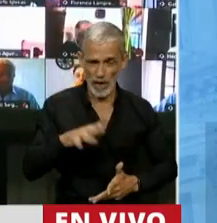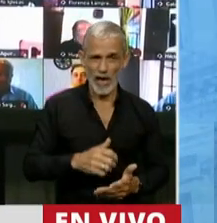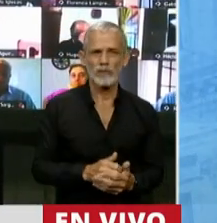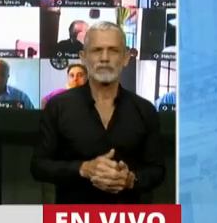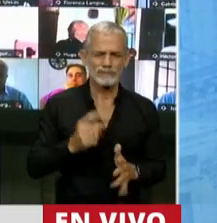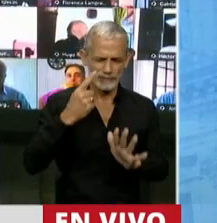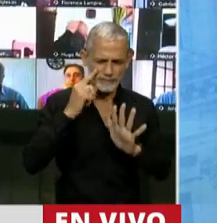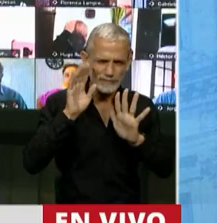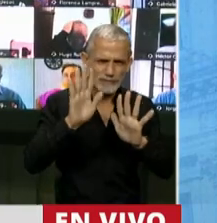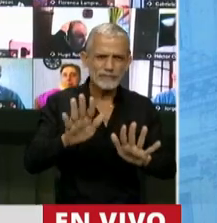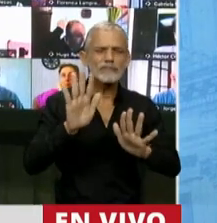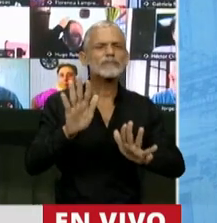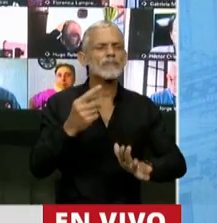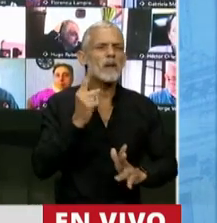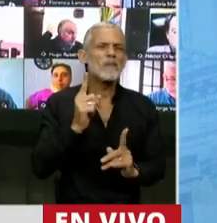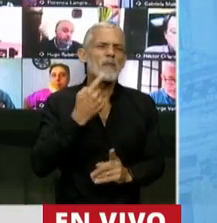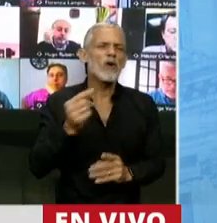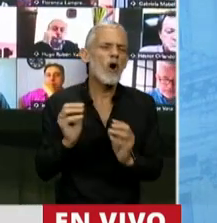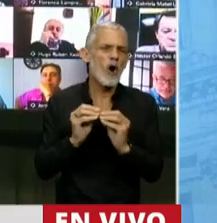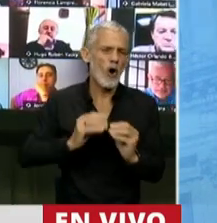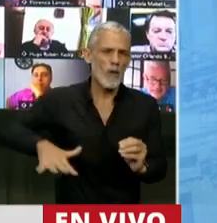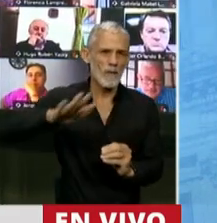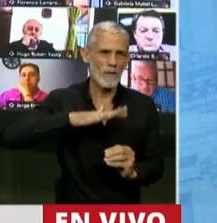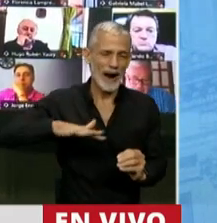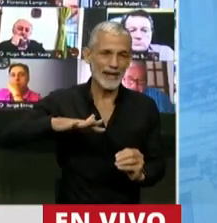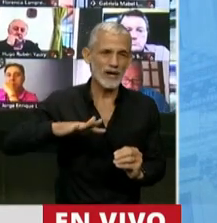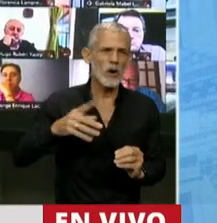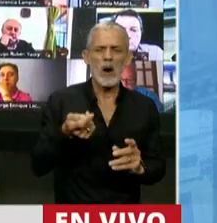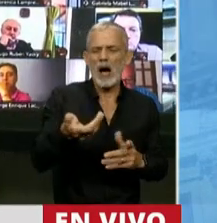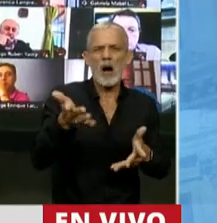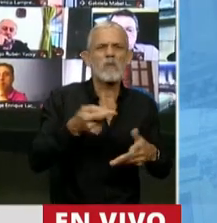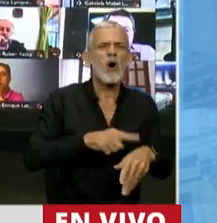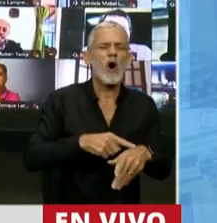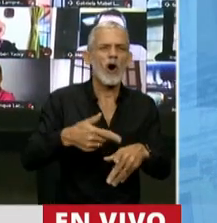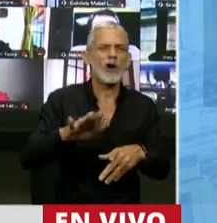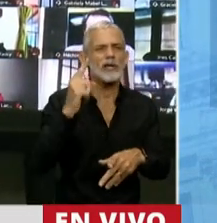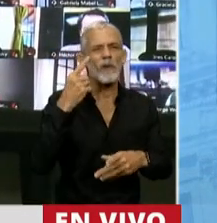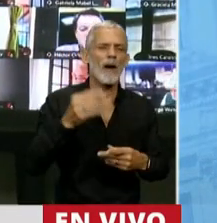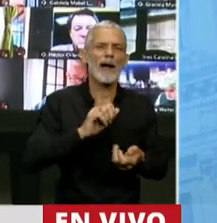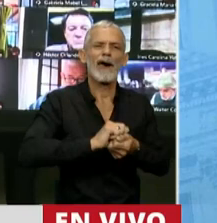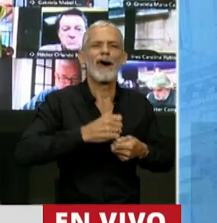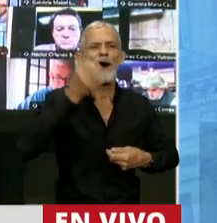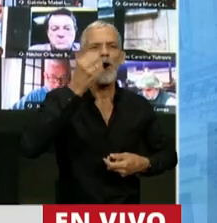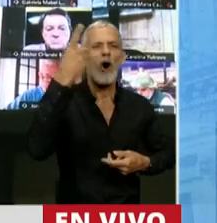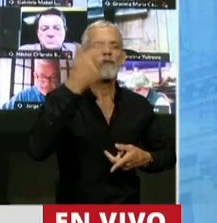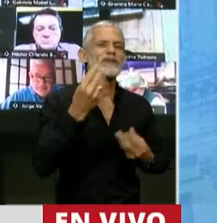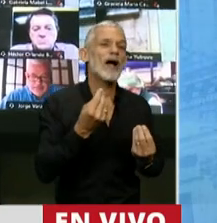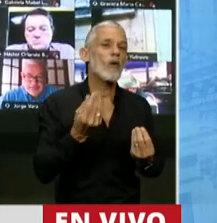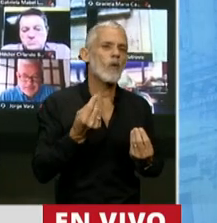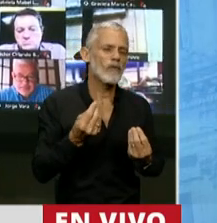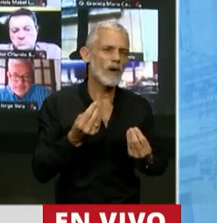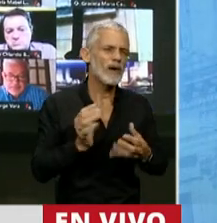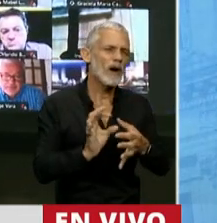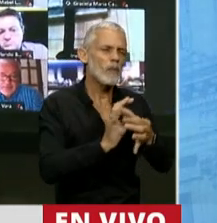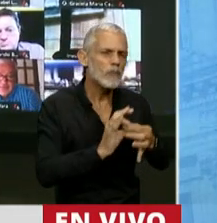Ya veremos, como dijo mi compañero Álvaro González, en poco tiempo en los boletines oficiales, cuál fue la prenda de